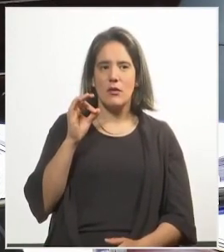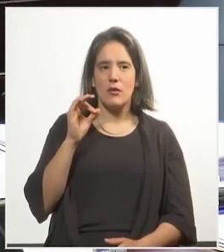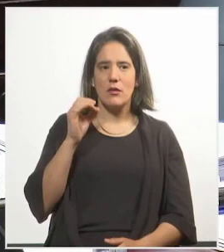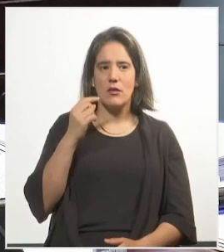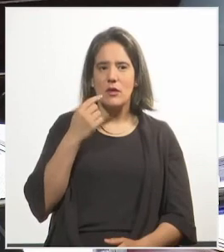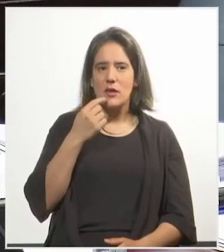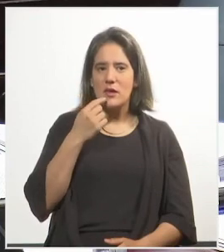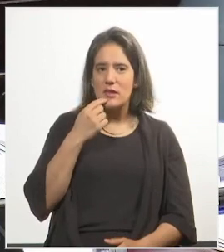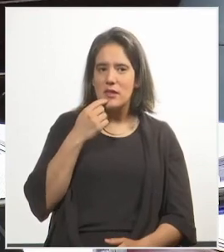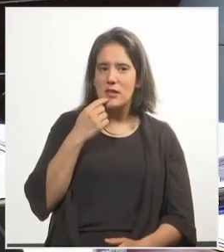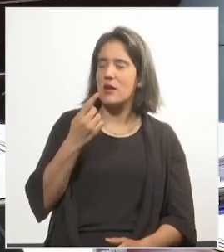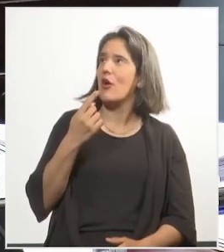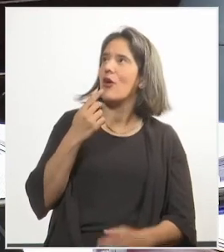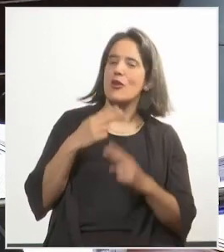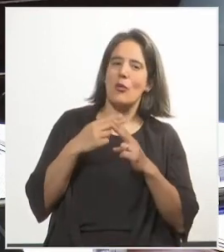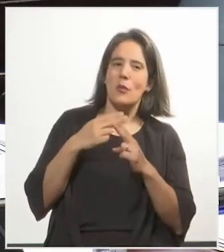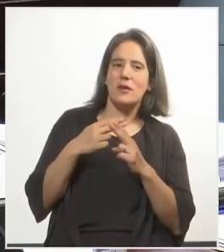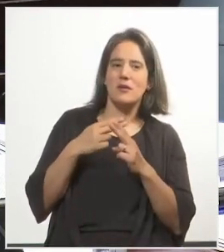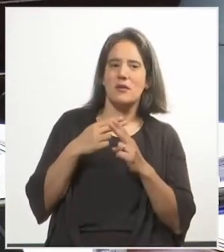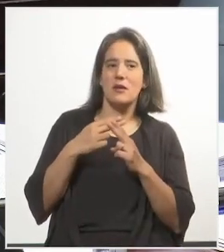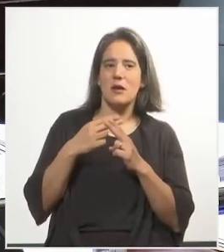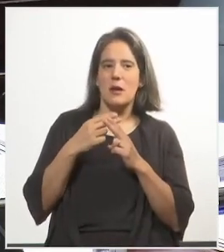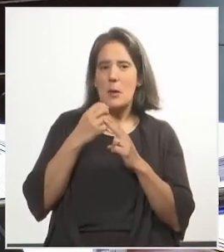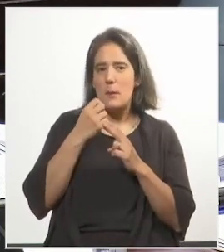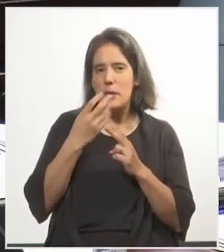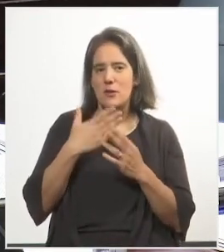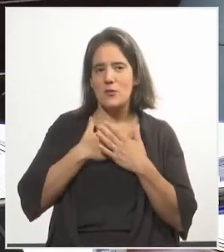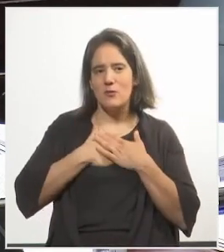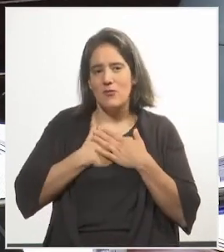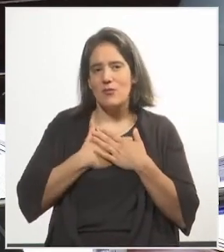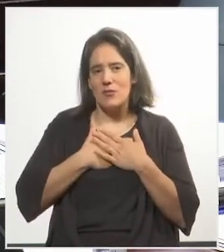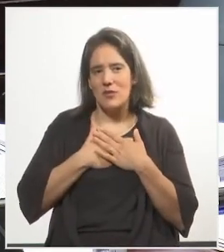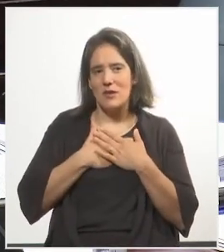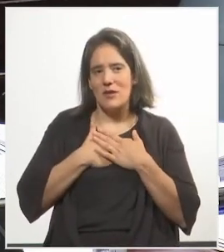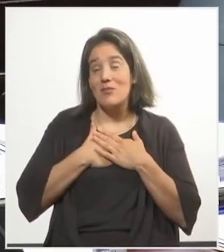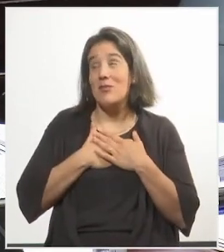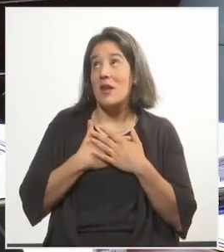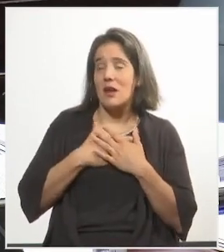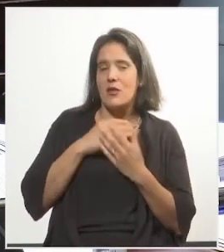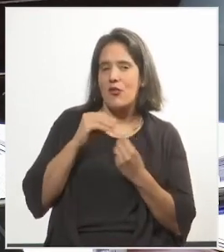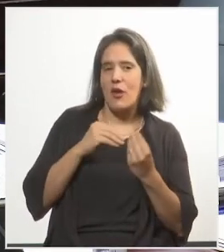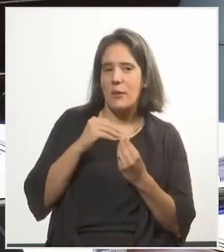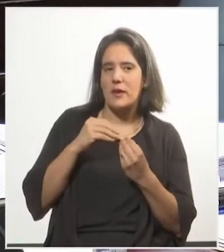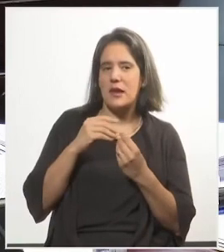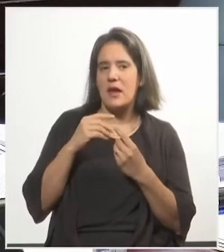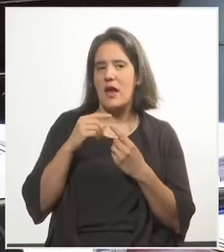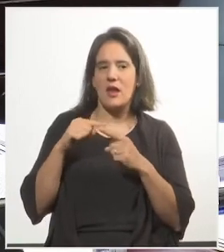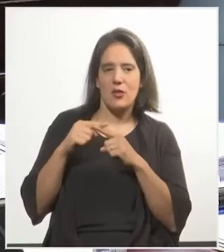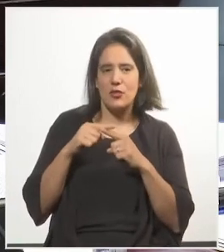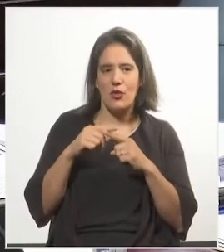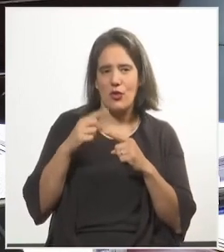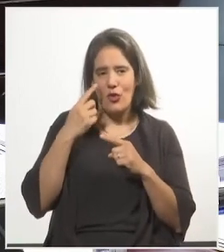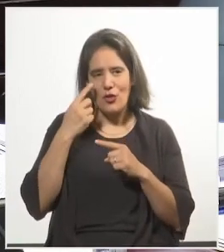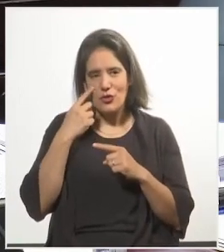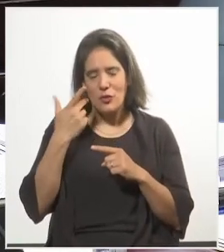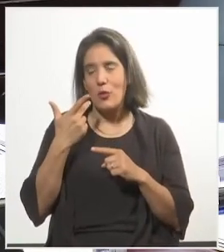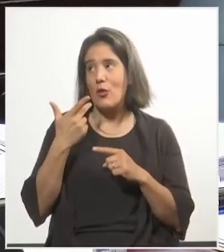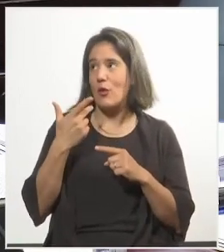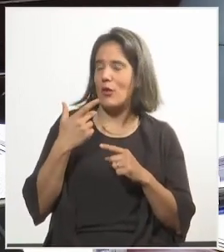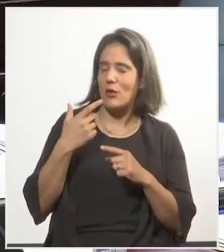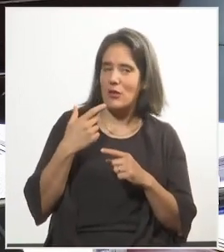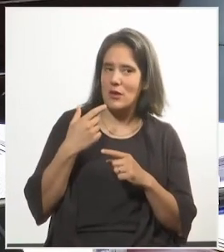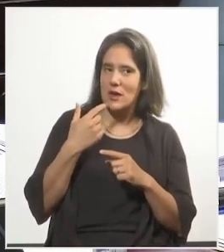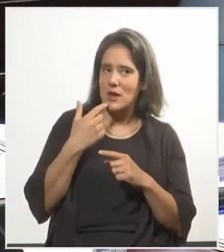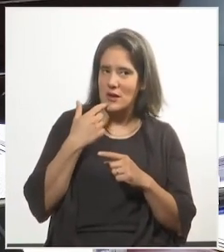me refiera tan familiarmente a ellos, pero en la concordancia y en la discrepancia tengo admiración